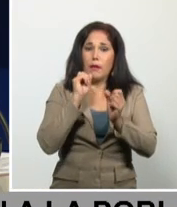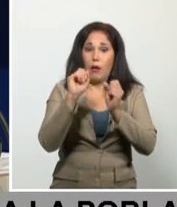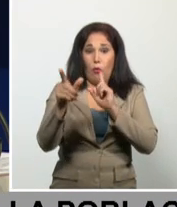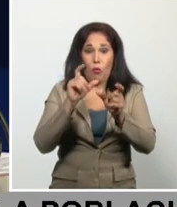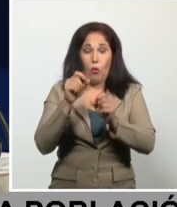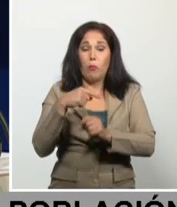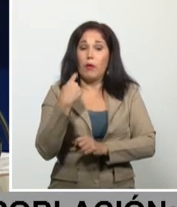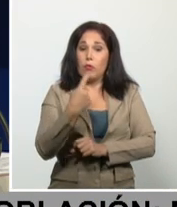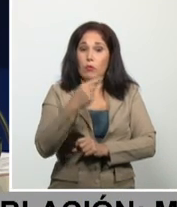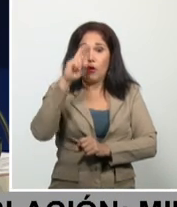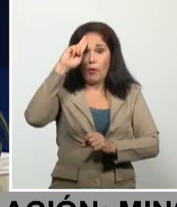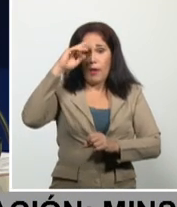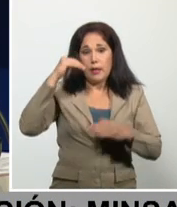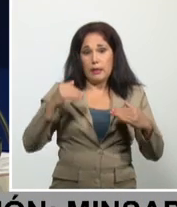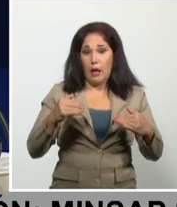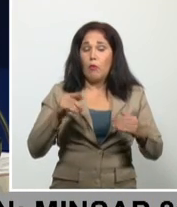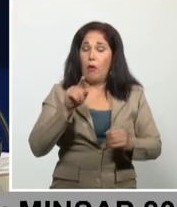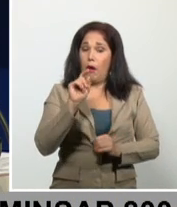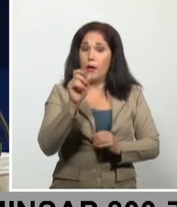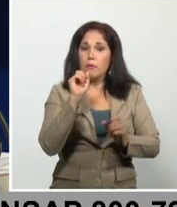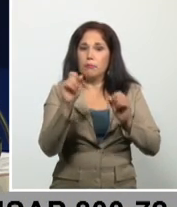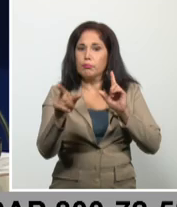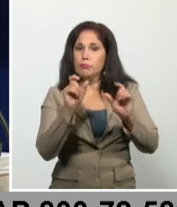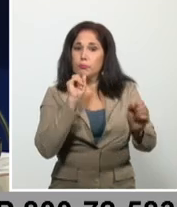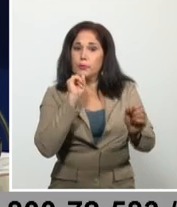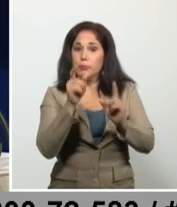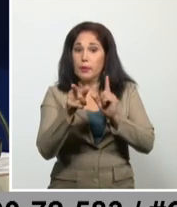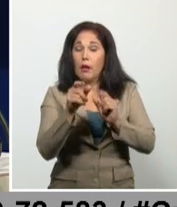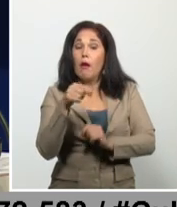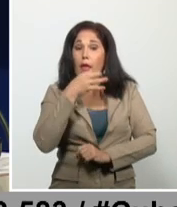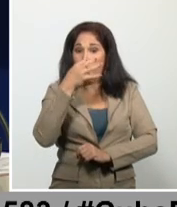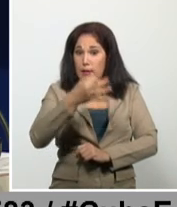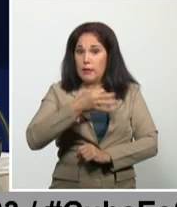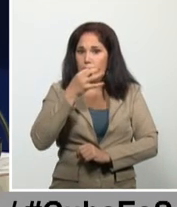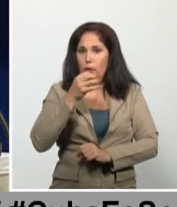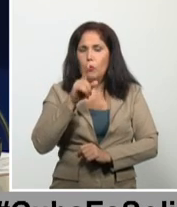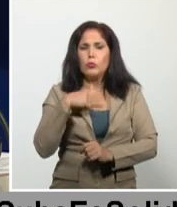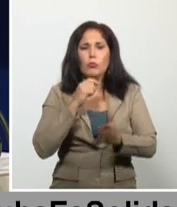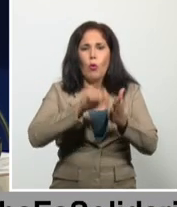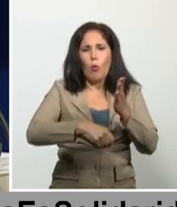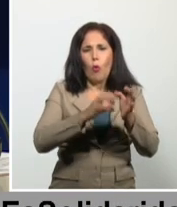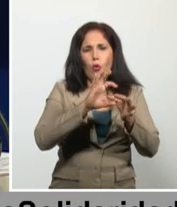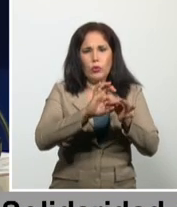nuestra en salud pública, donde él explicó incluso que ya ha hecho contratos con